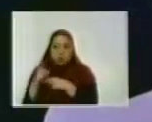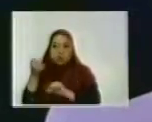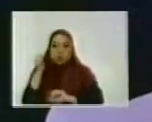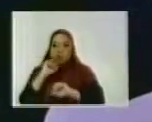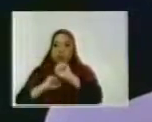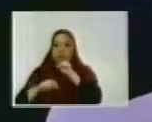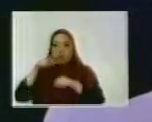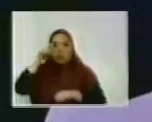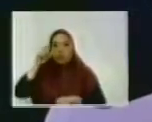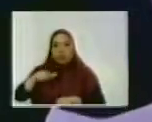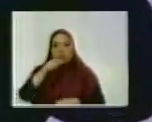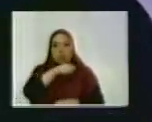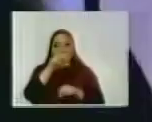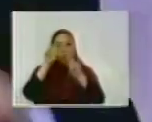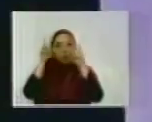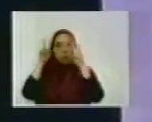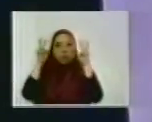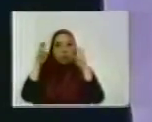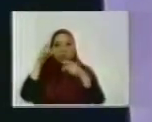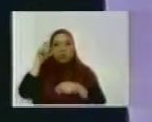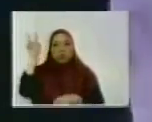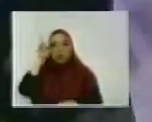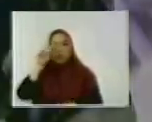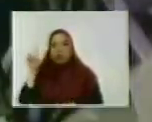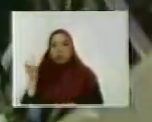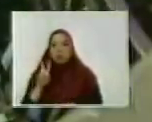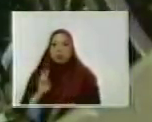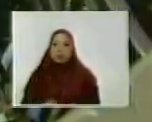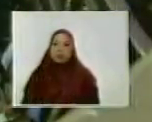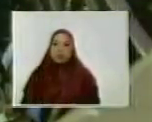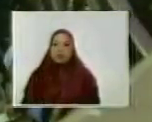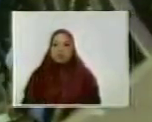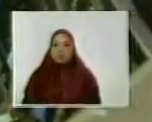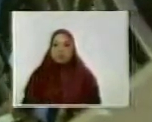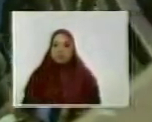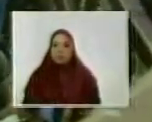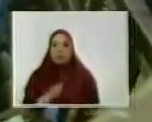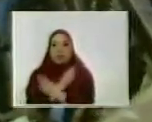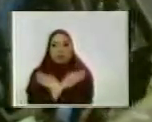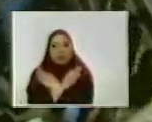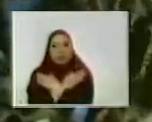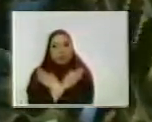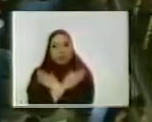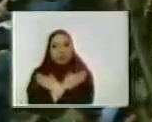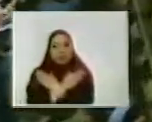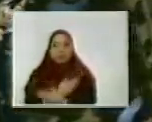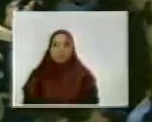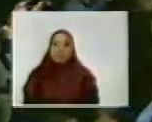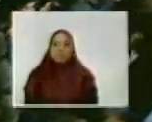defensor titular del pueblo de la República Bolivariana de Venezuela. Felicitaciones.